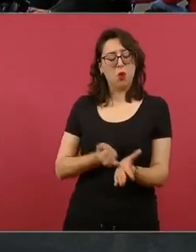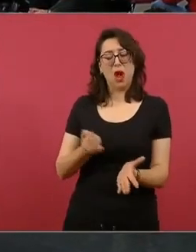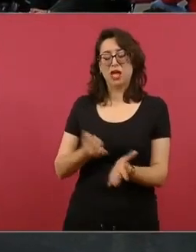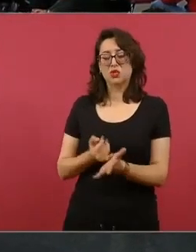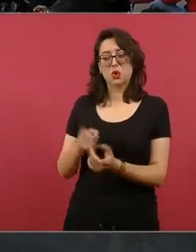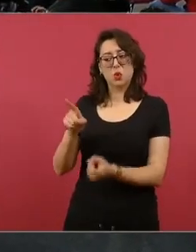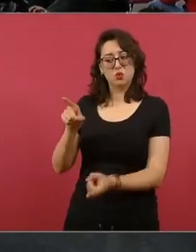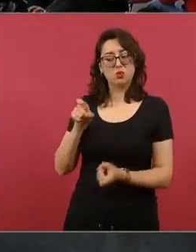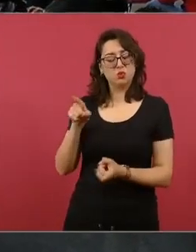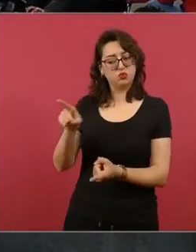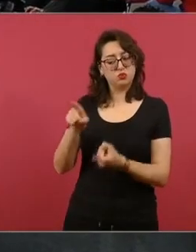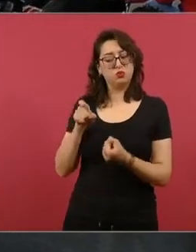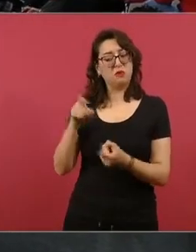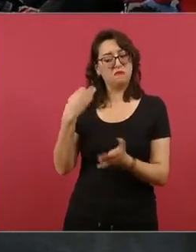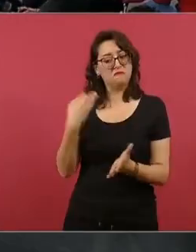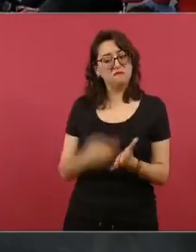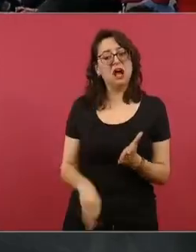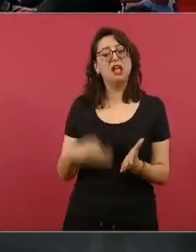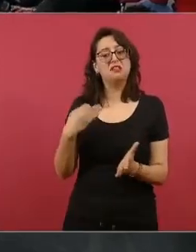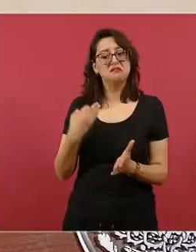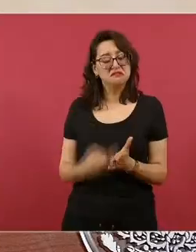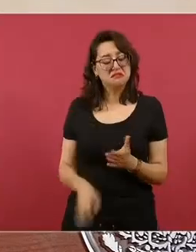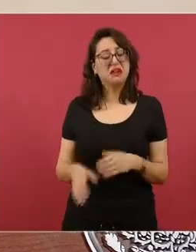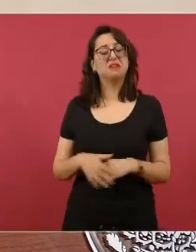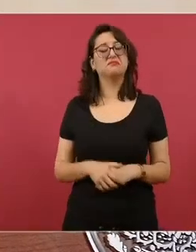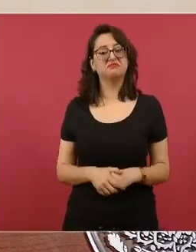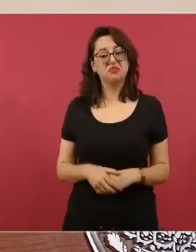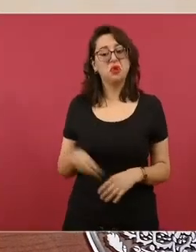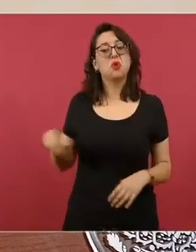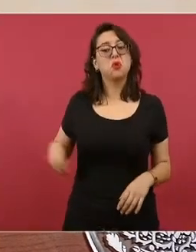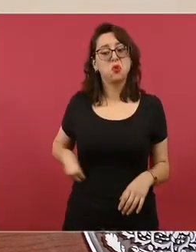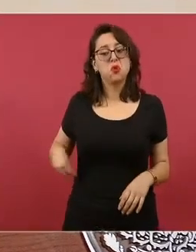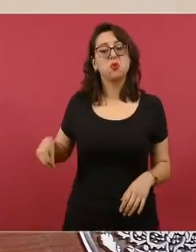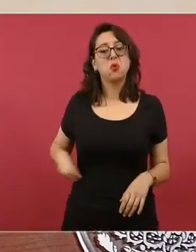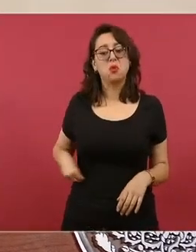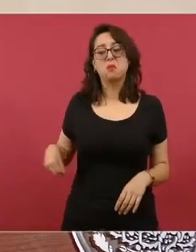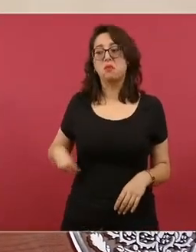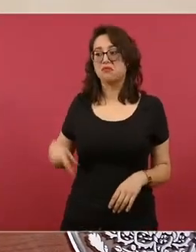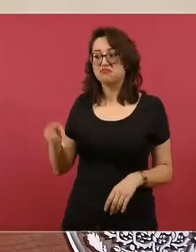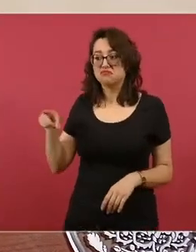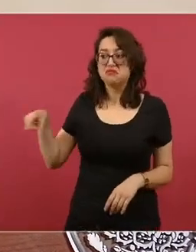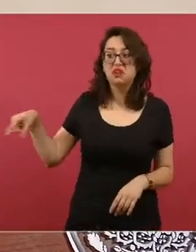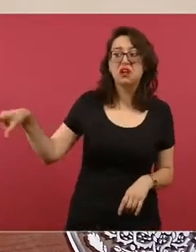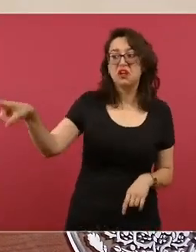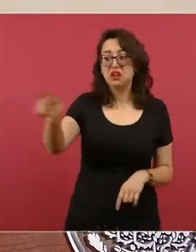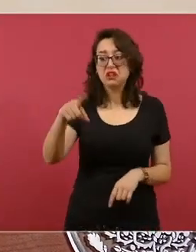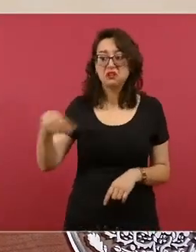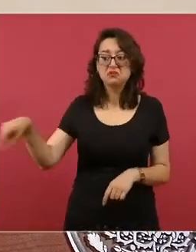del fisco los de la economía informal.